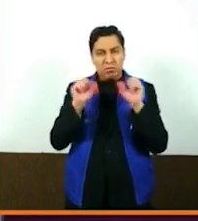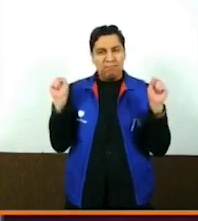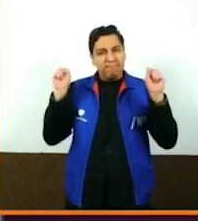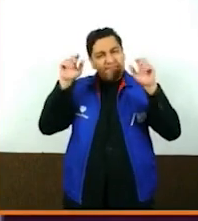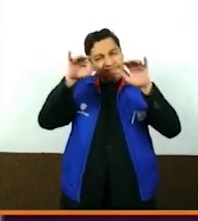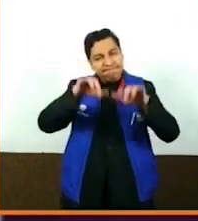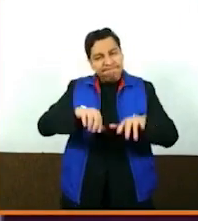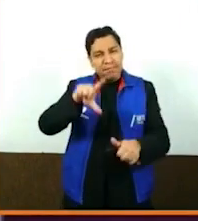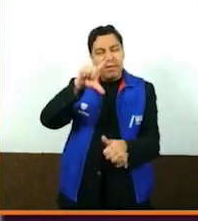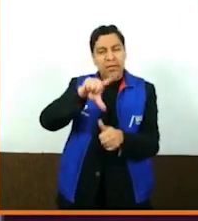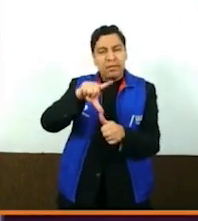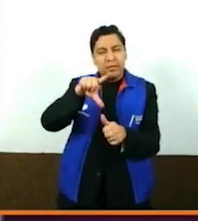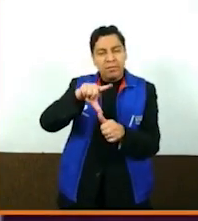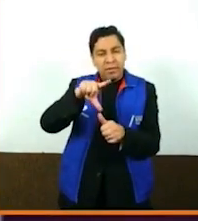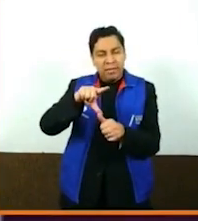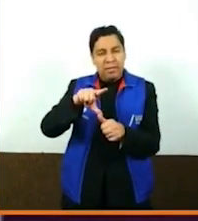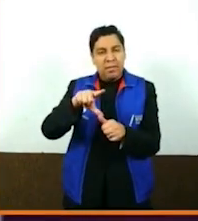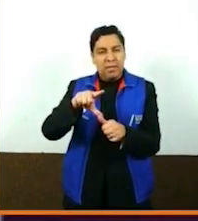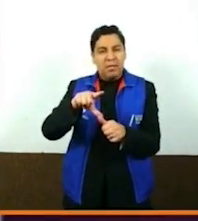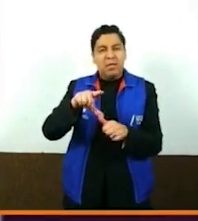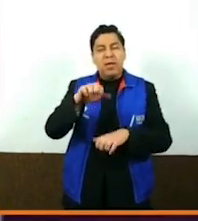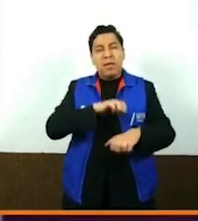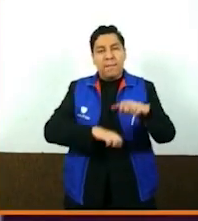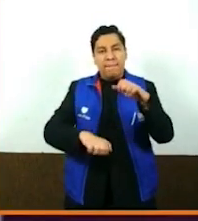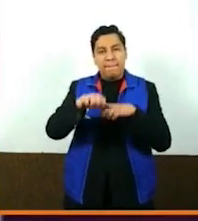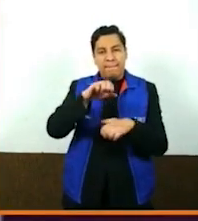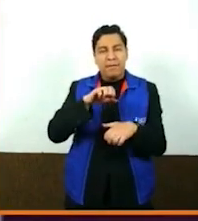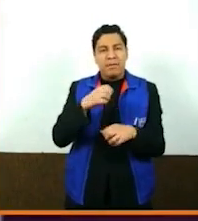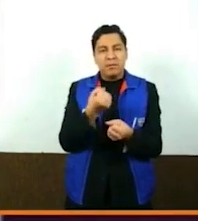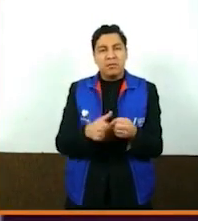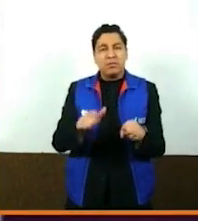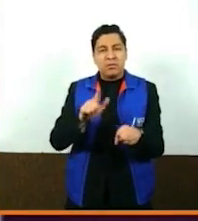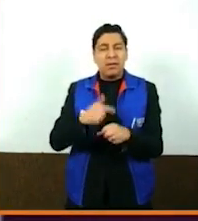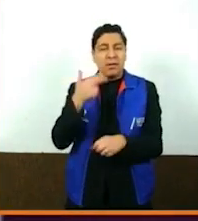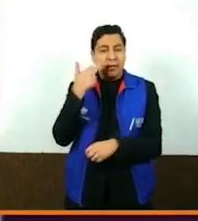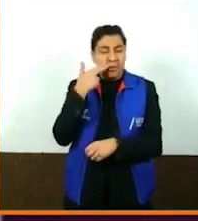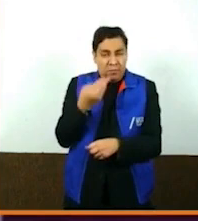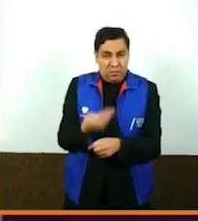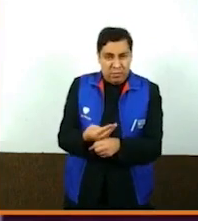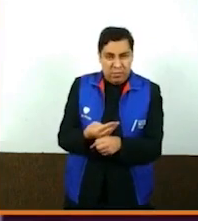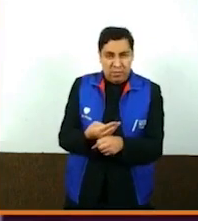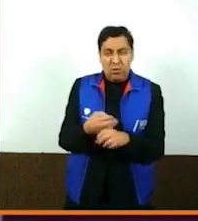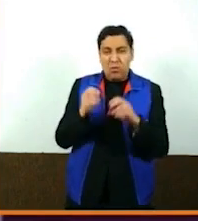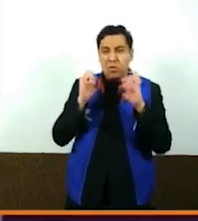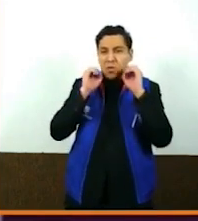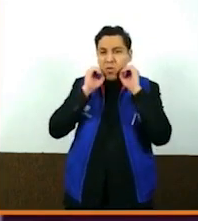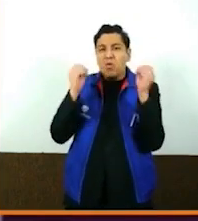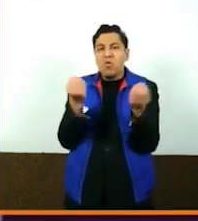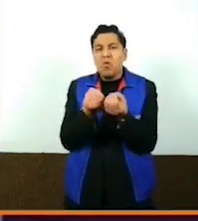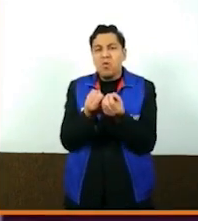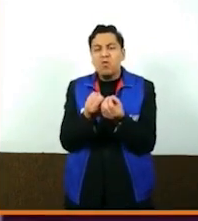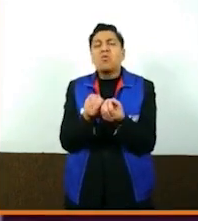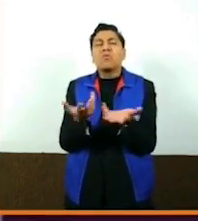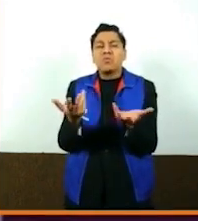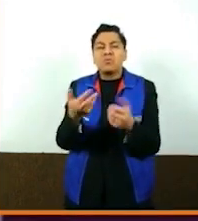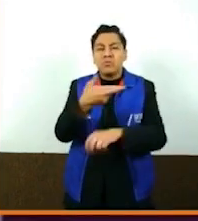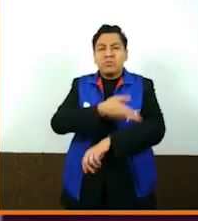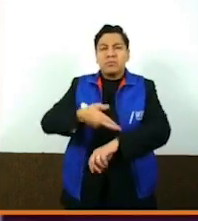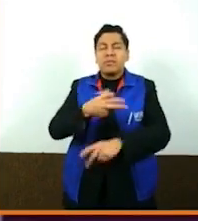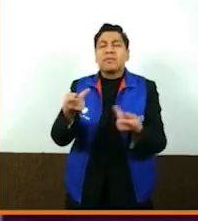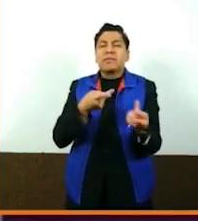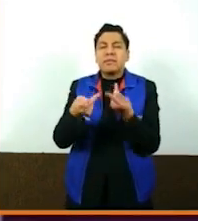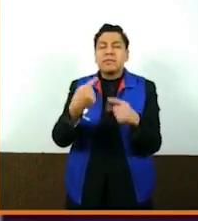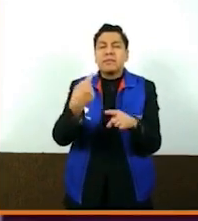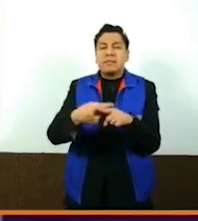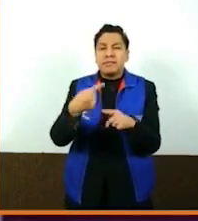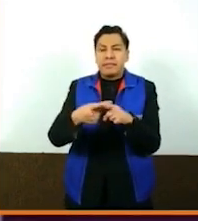Encuentro Latinoamericano de Empresas Socialmente Responsables, organizado por el Centro Mexicano de la Filantropía.